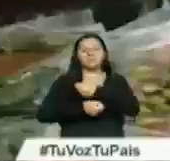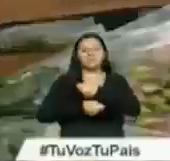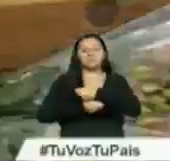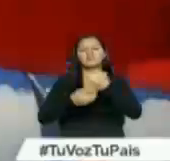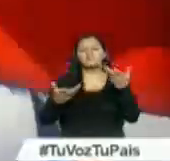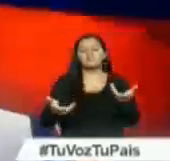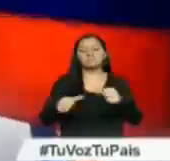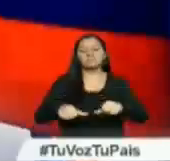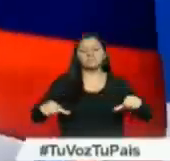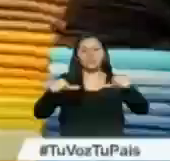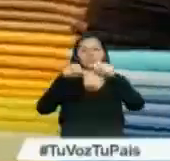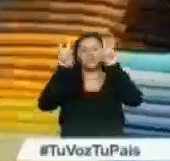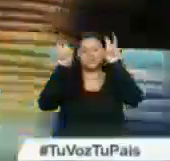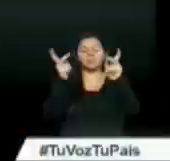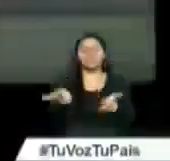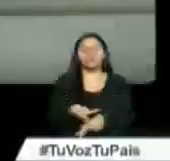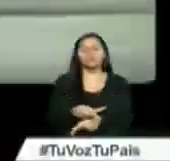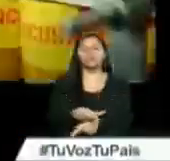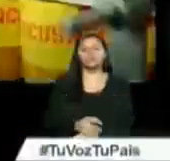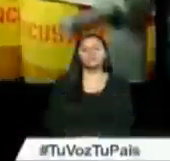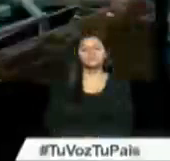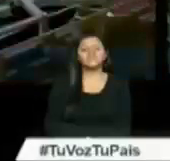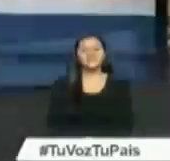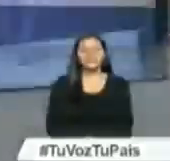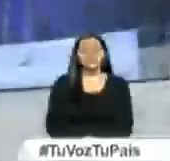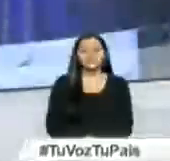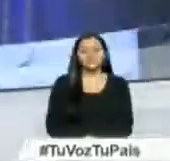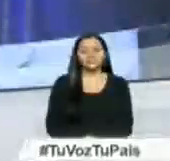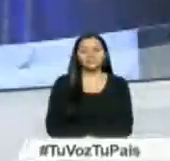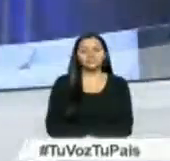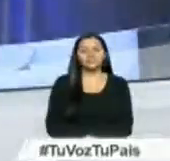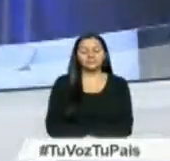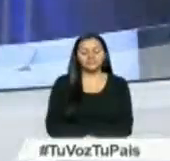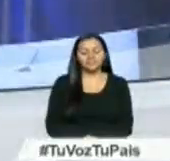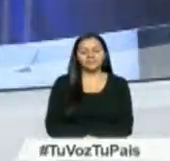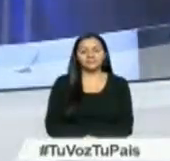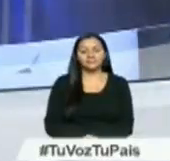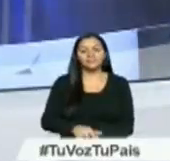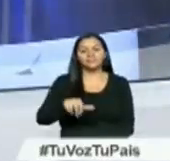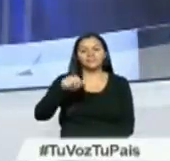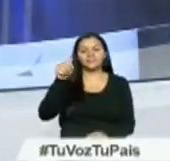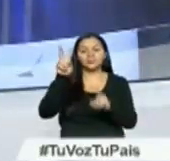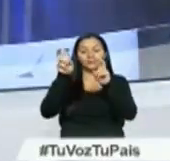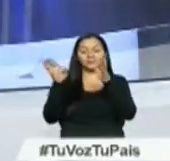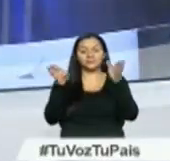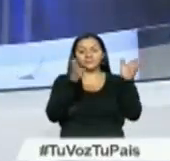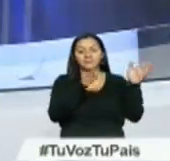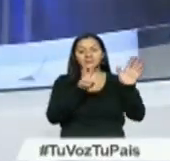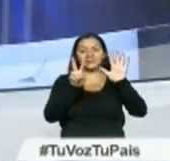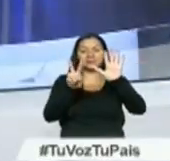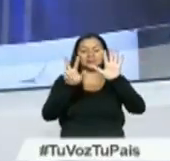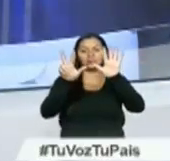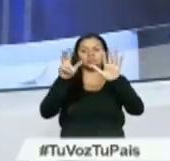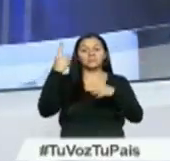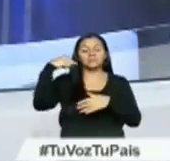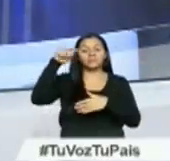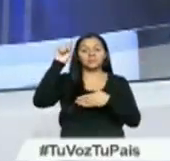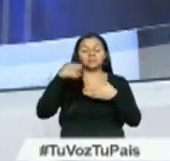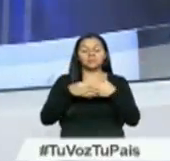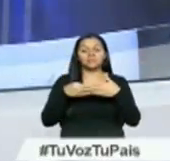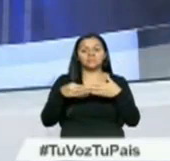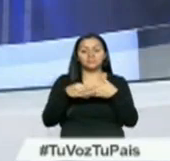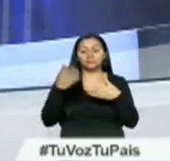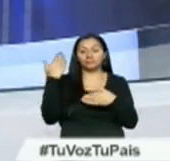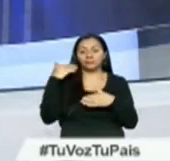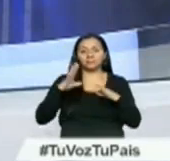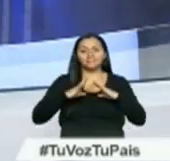áreas productivas. Caterine Morejón, Noticiero Ciudadano. Y en otro tema, 78 millones de dólares deja el último